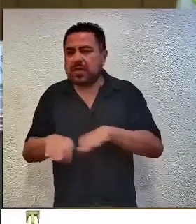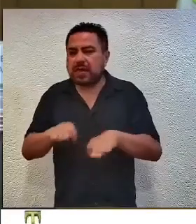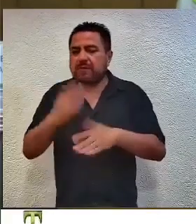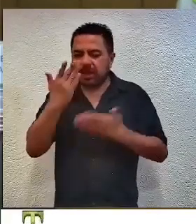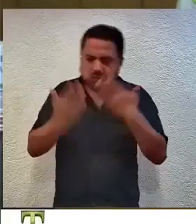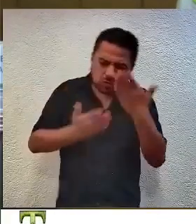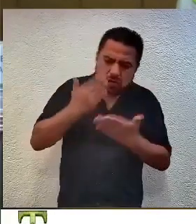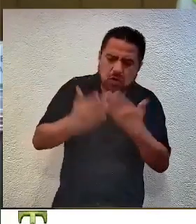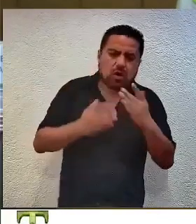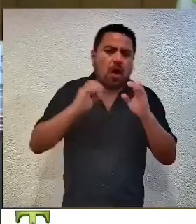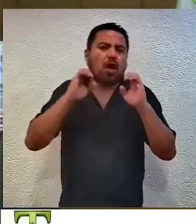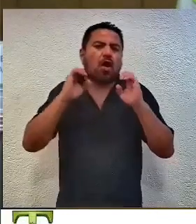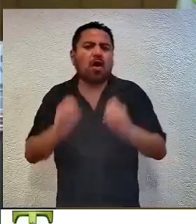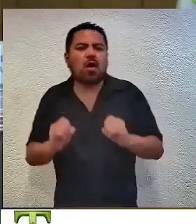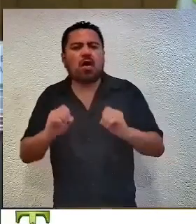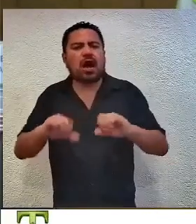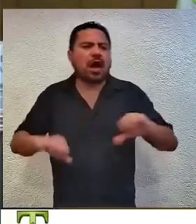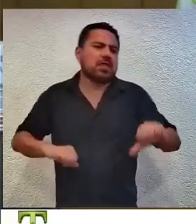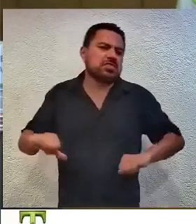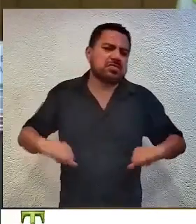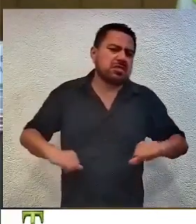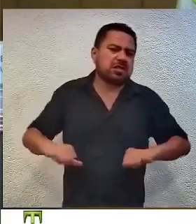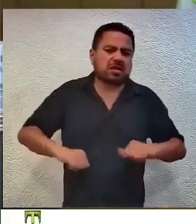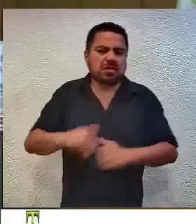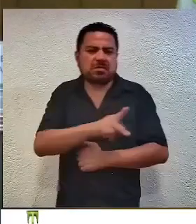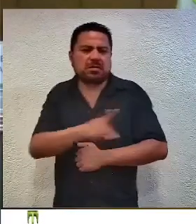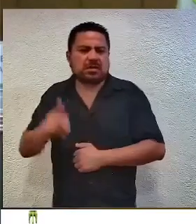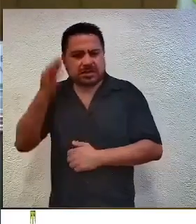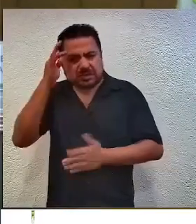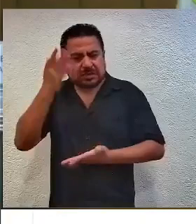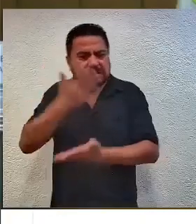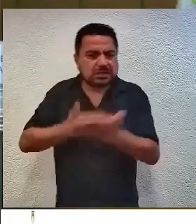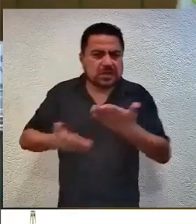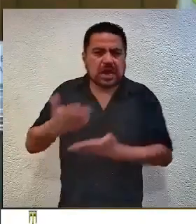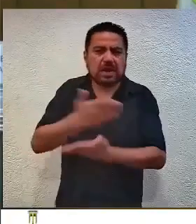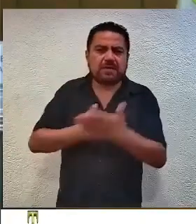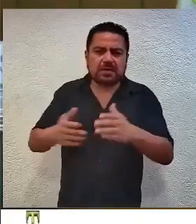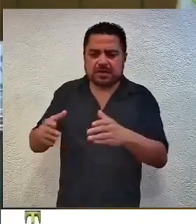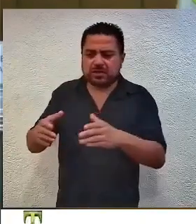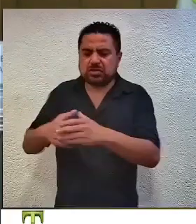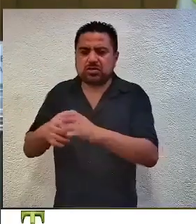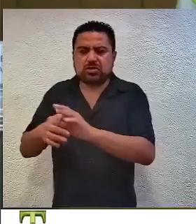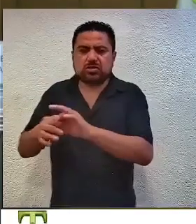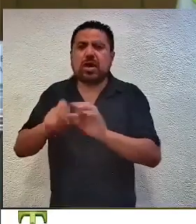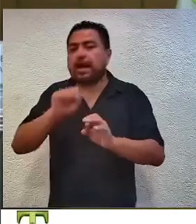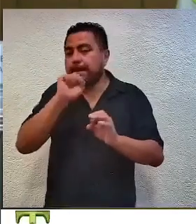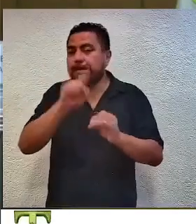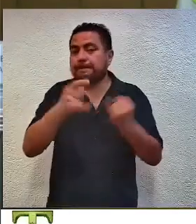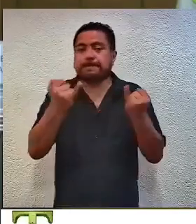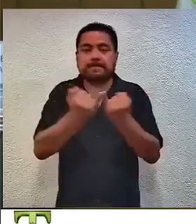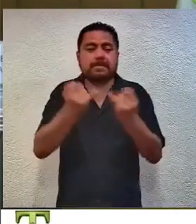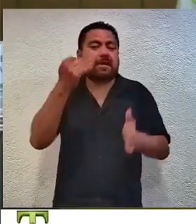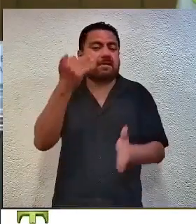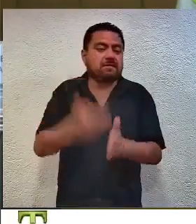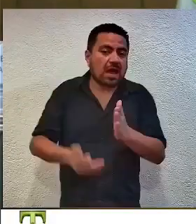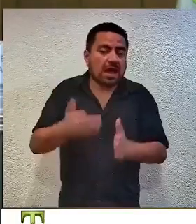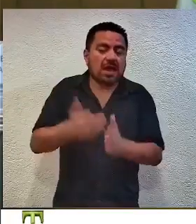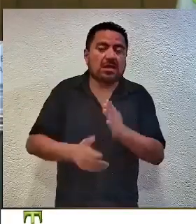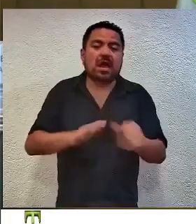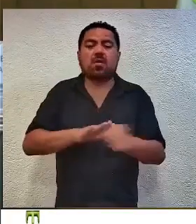estudios o su hogar y en toda actividad pública y de servicio a la colectividad. Y también que falta a